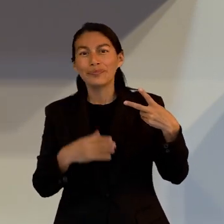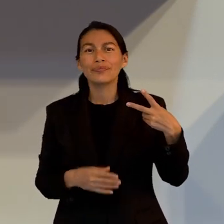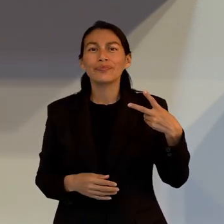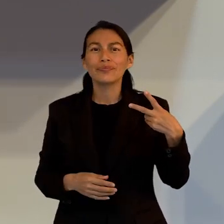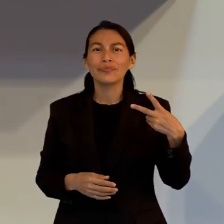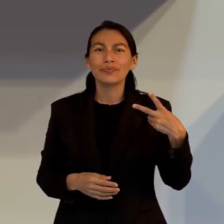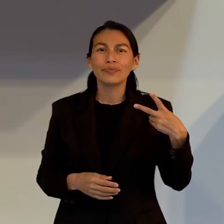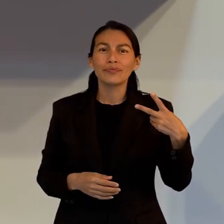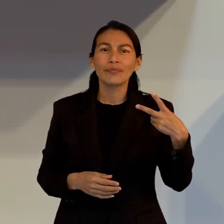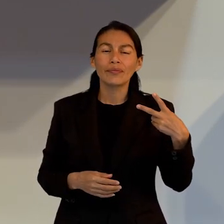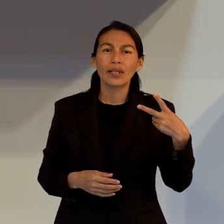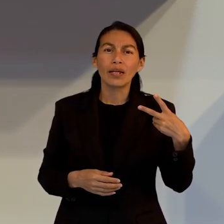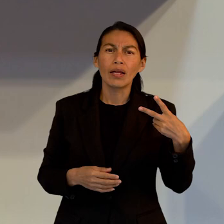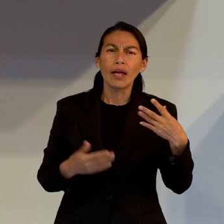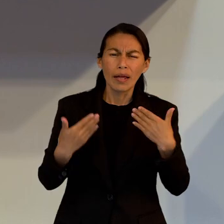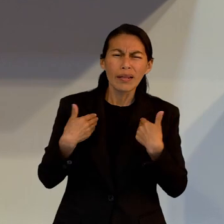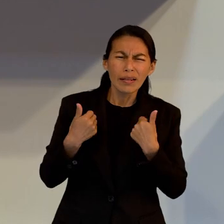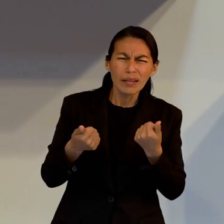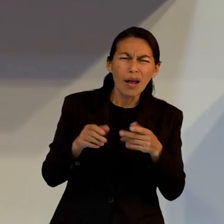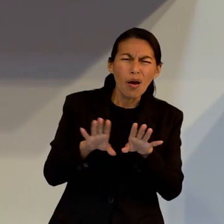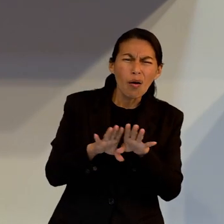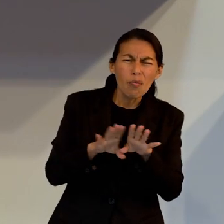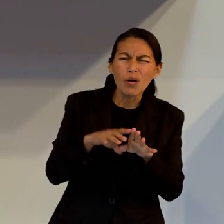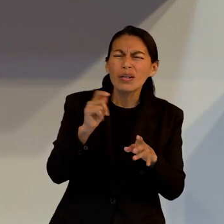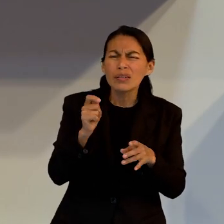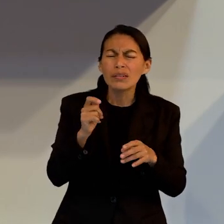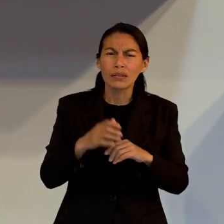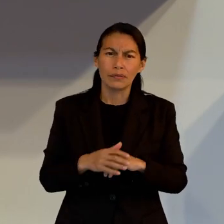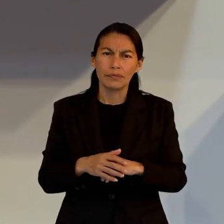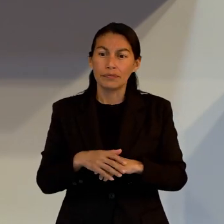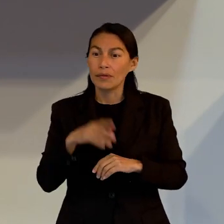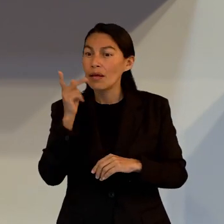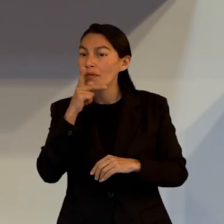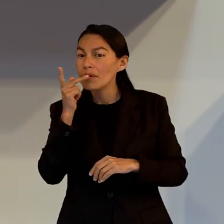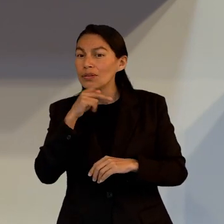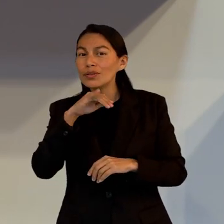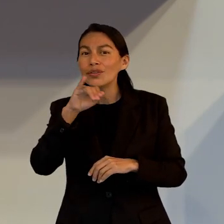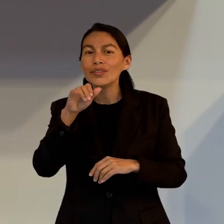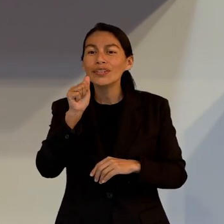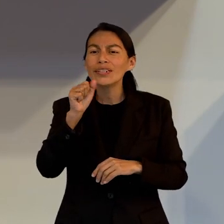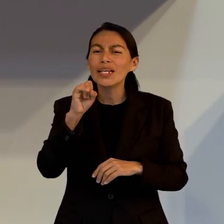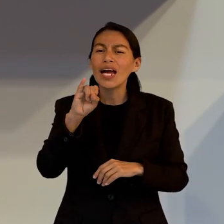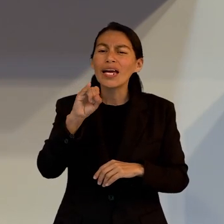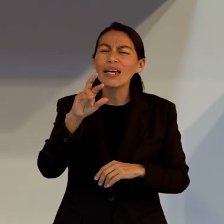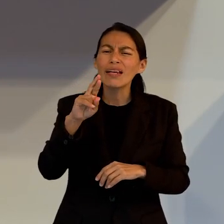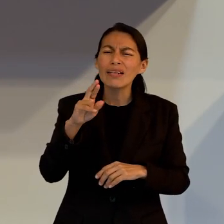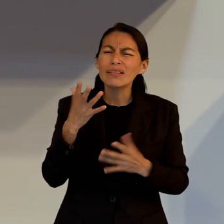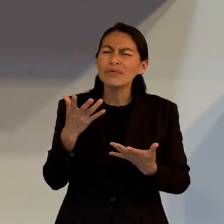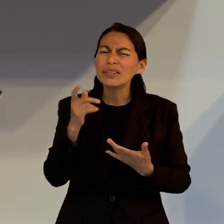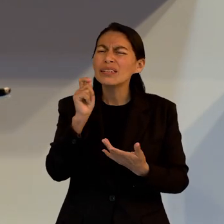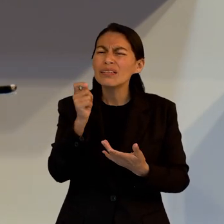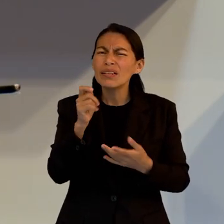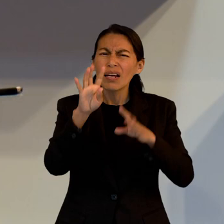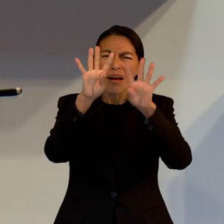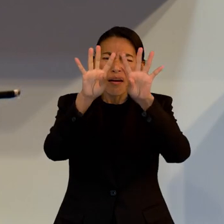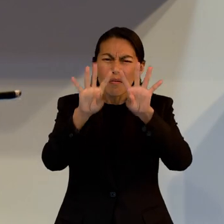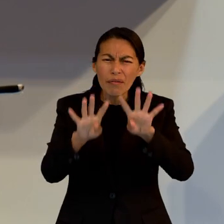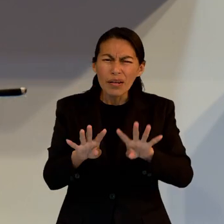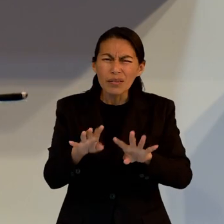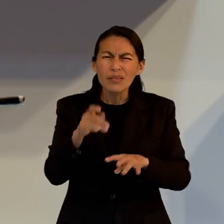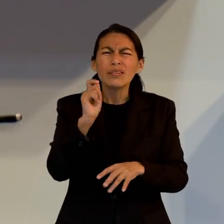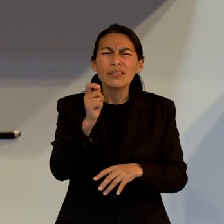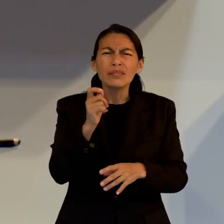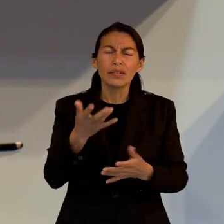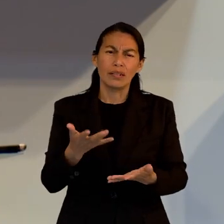que están aquí conmigo que no se profundizará un poco más pastor ayer la cuestión del velo cómo